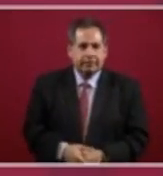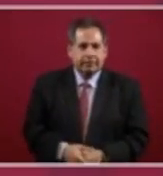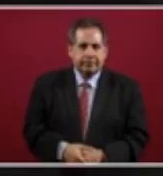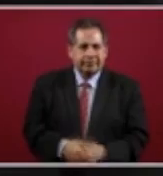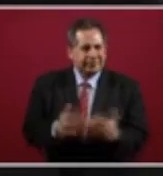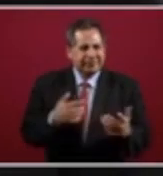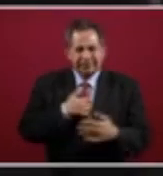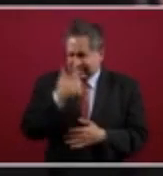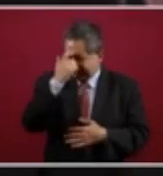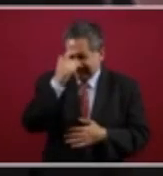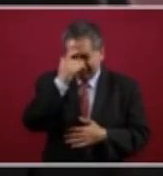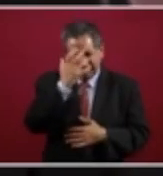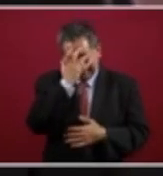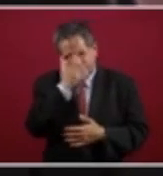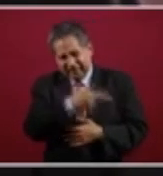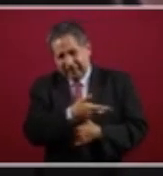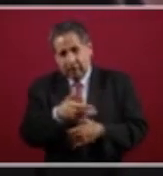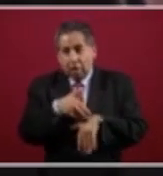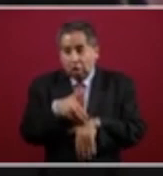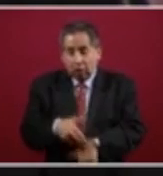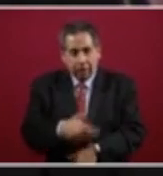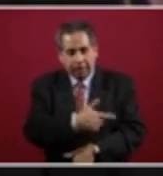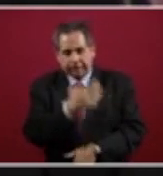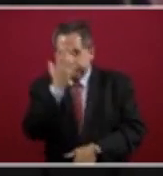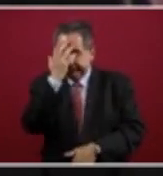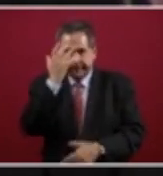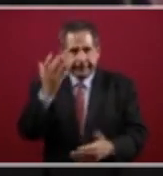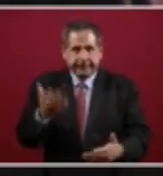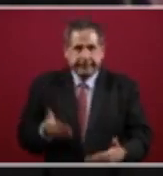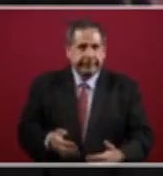¿A poco no es penoso eso?